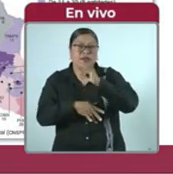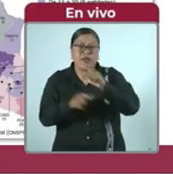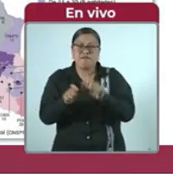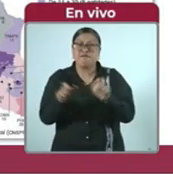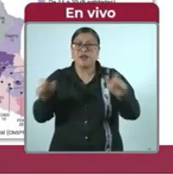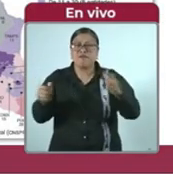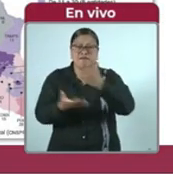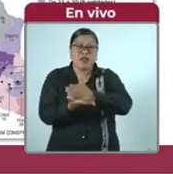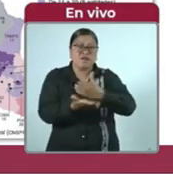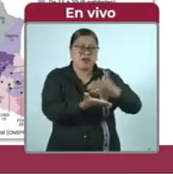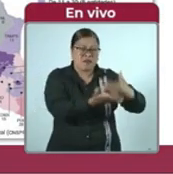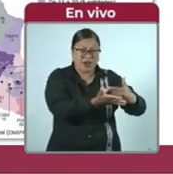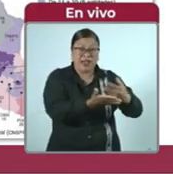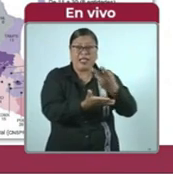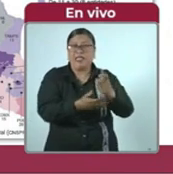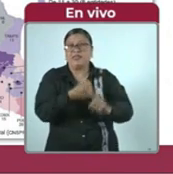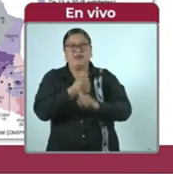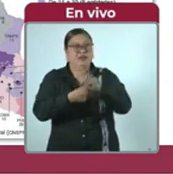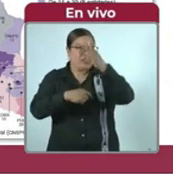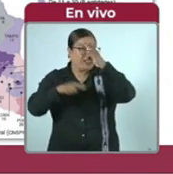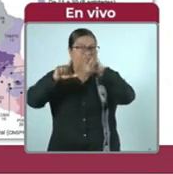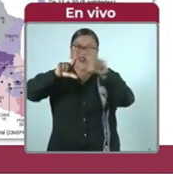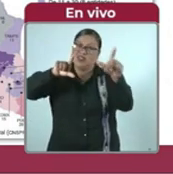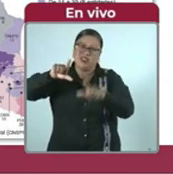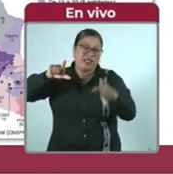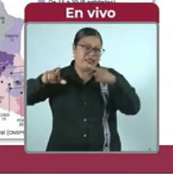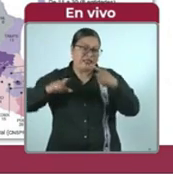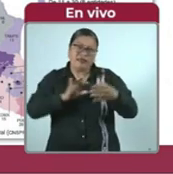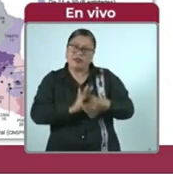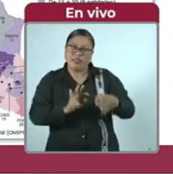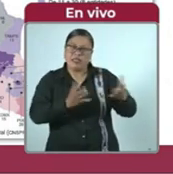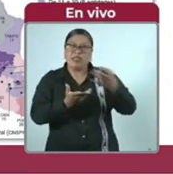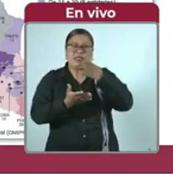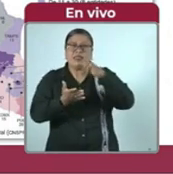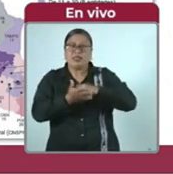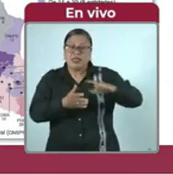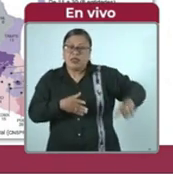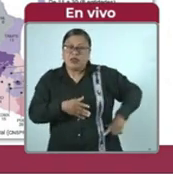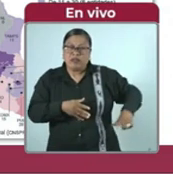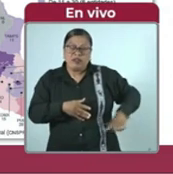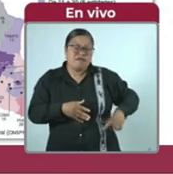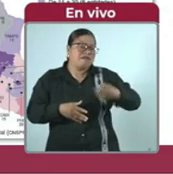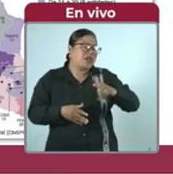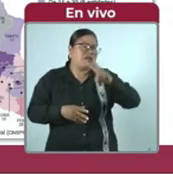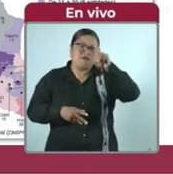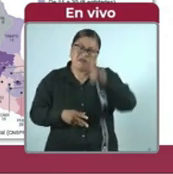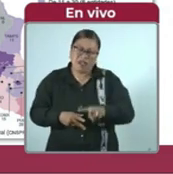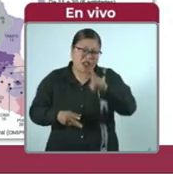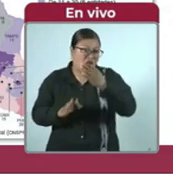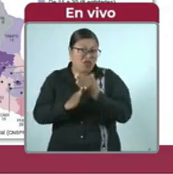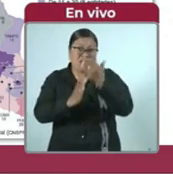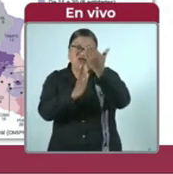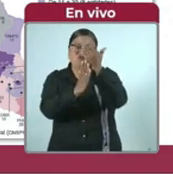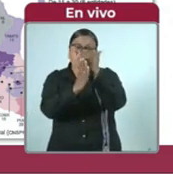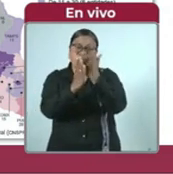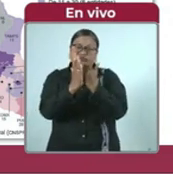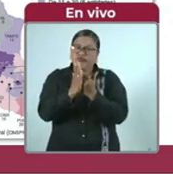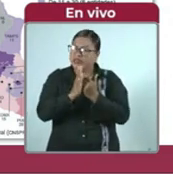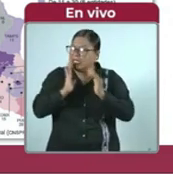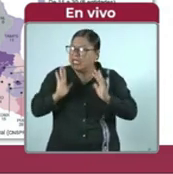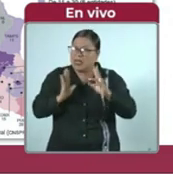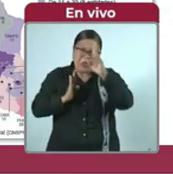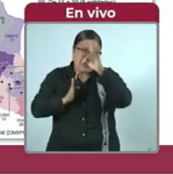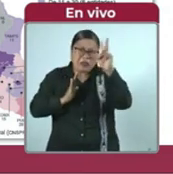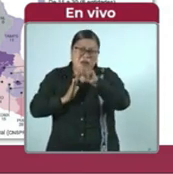bloqueos es un problema nacional nos lo explicaba la secretaria de gobernación Pero cómo ha impactado la reducción 1